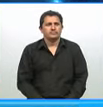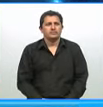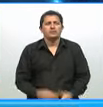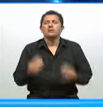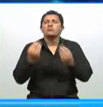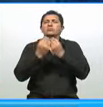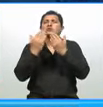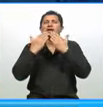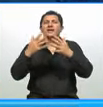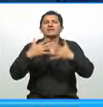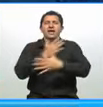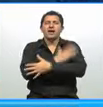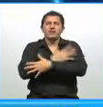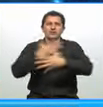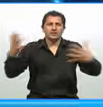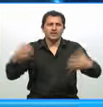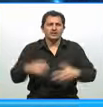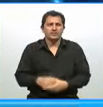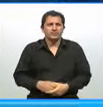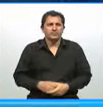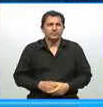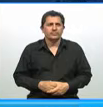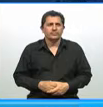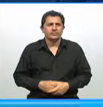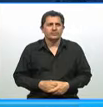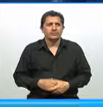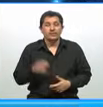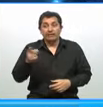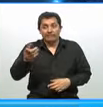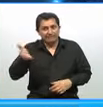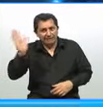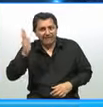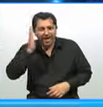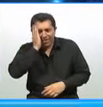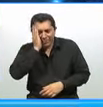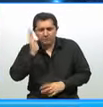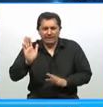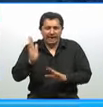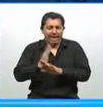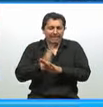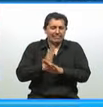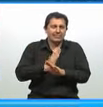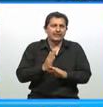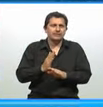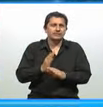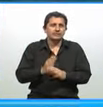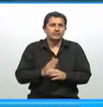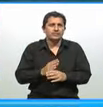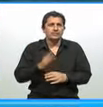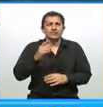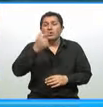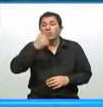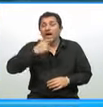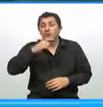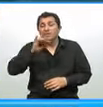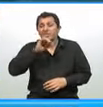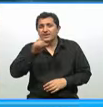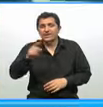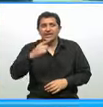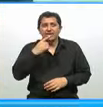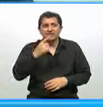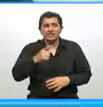Muchas gracias, un abrazo grande, buenas noches. Bueno, antes de dejarlo irse a dormir al presidente, Bauza dijo, se sabe que tiene